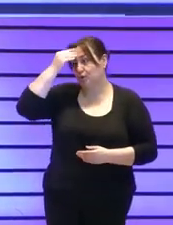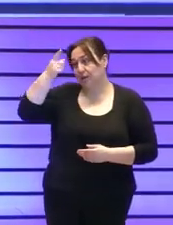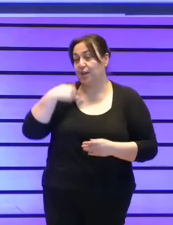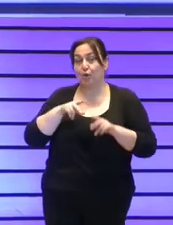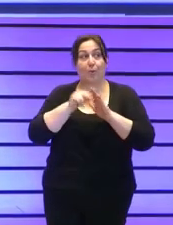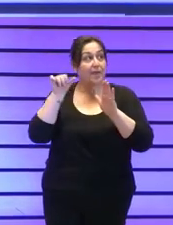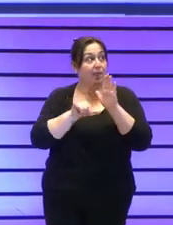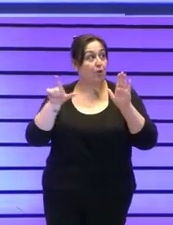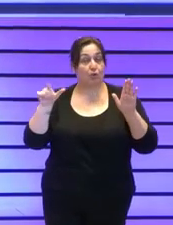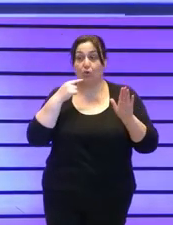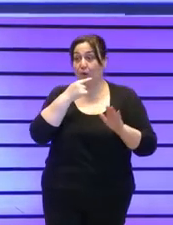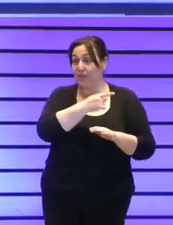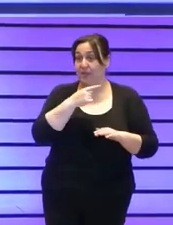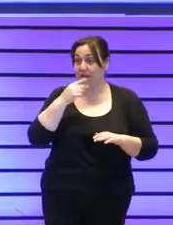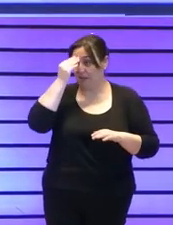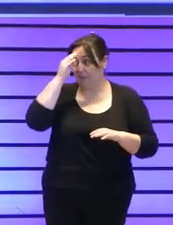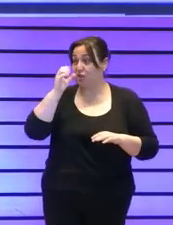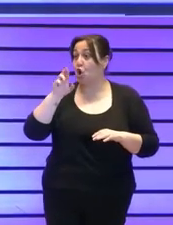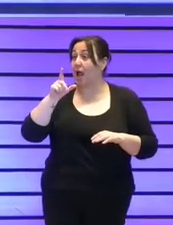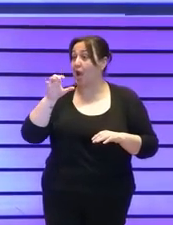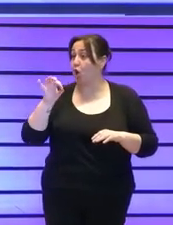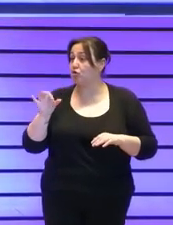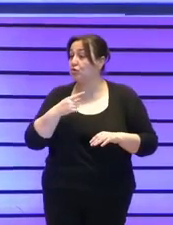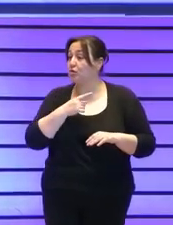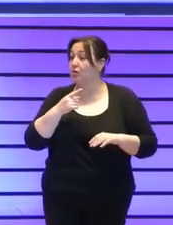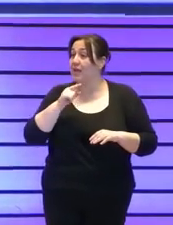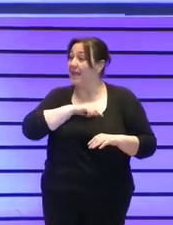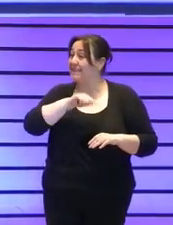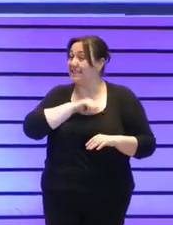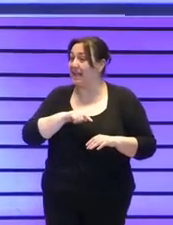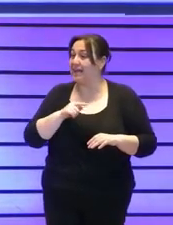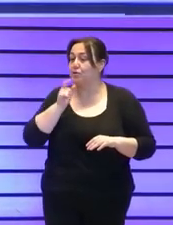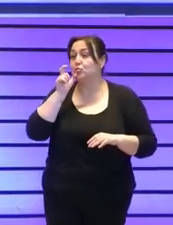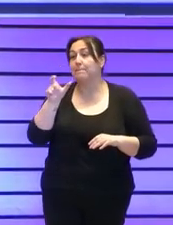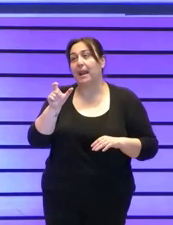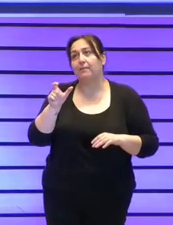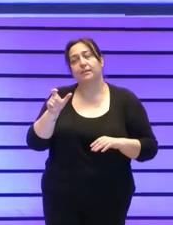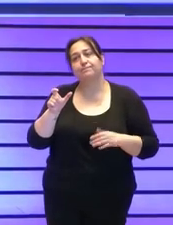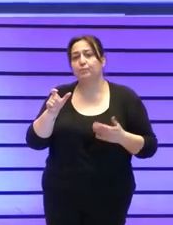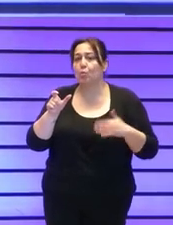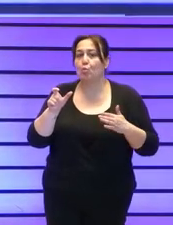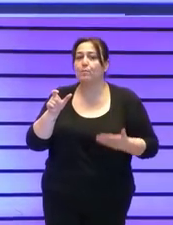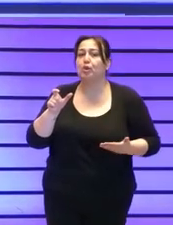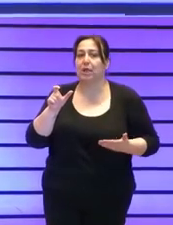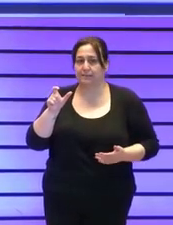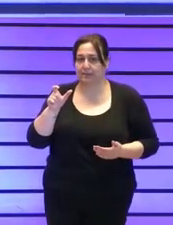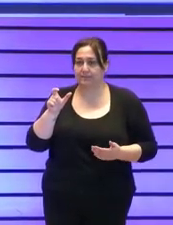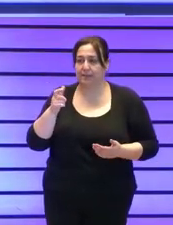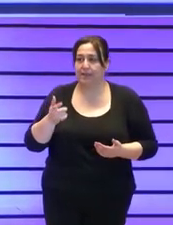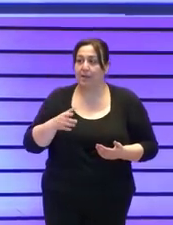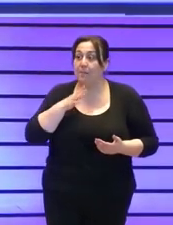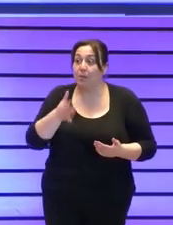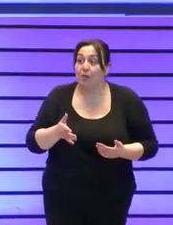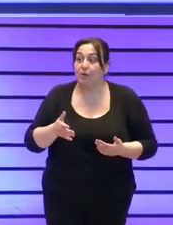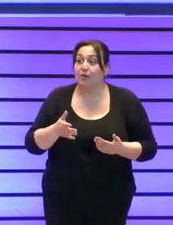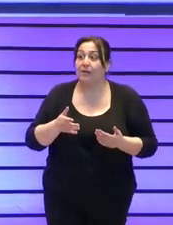yo creo que era Carlos Barrabés, ¿no? La ética, claro, son palabras mayores, ¿no? Son palabras mayores porque